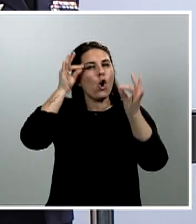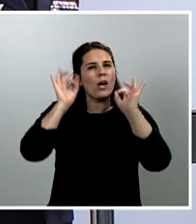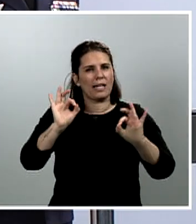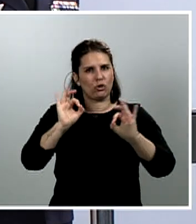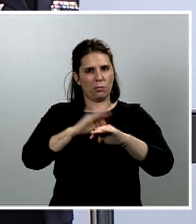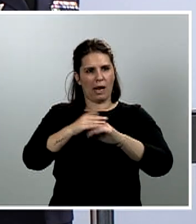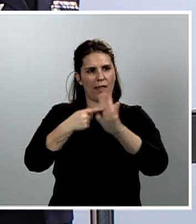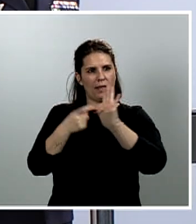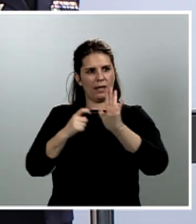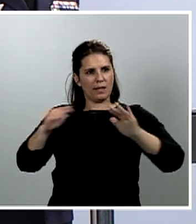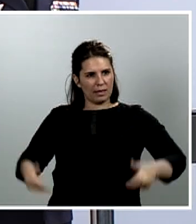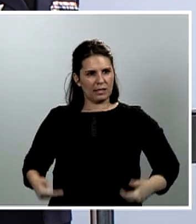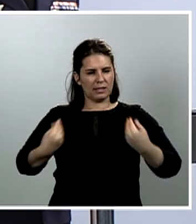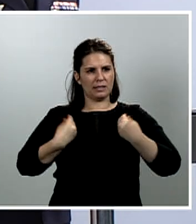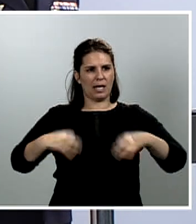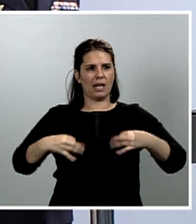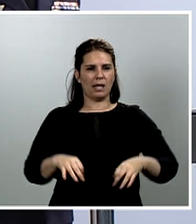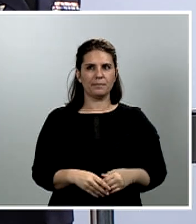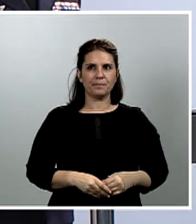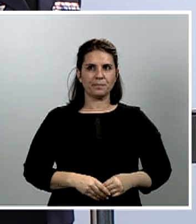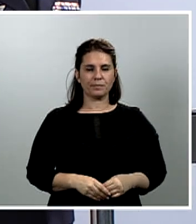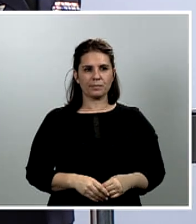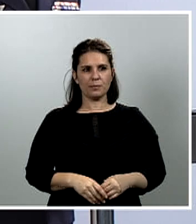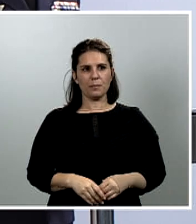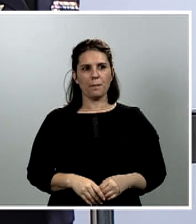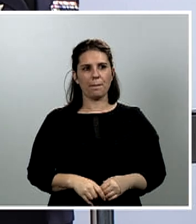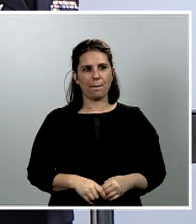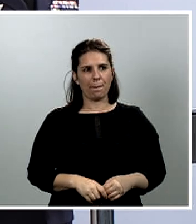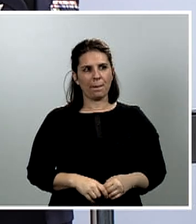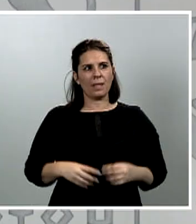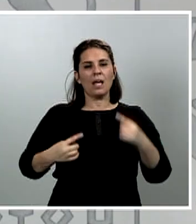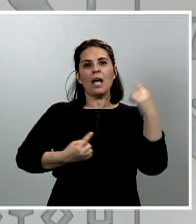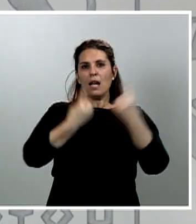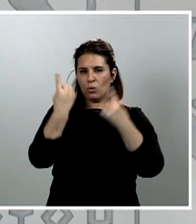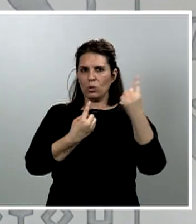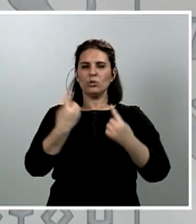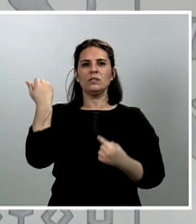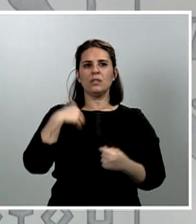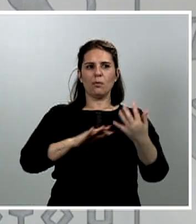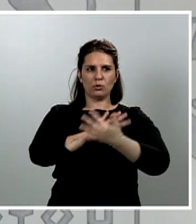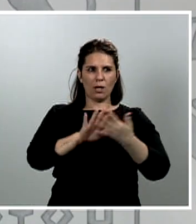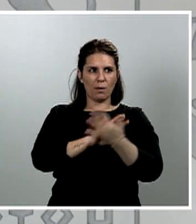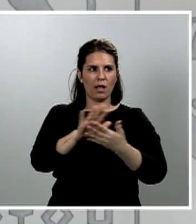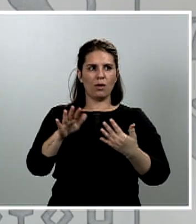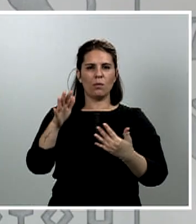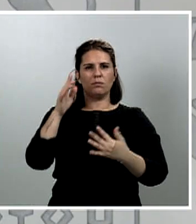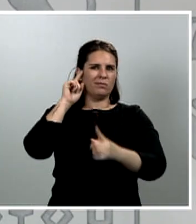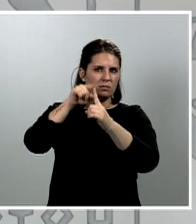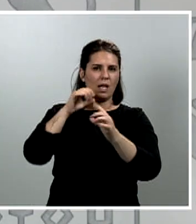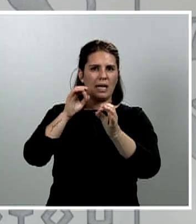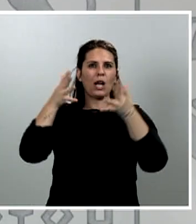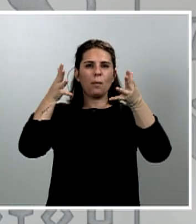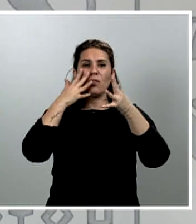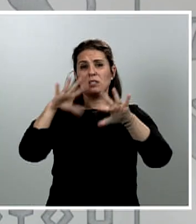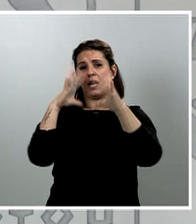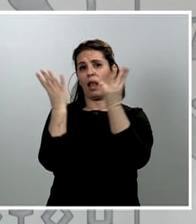Puedo explicar algunos aspectos que se han discutido ya y que obviamente forman parte de recomendaciones internacionales, como no puede ser de otra manera. Las